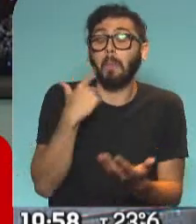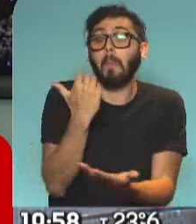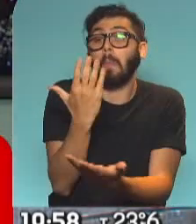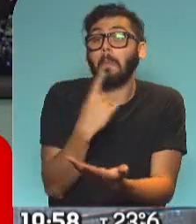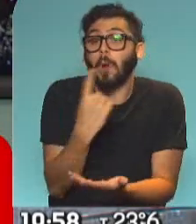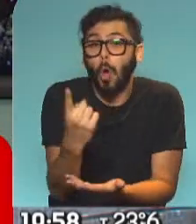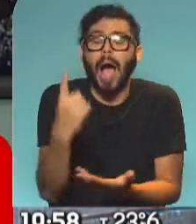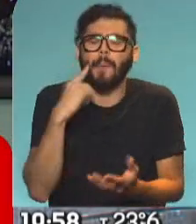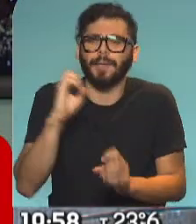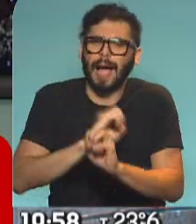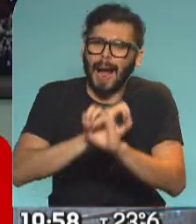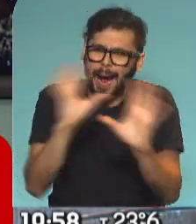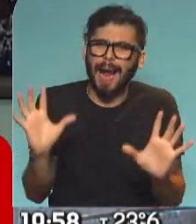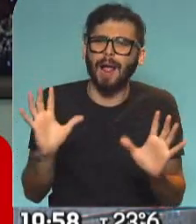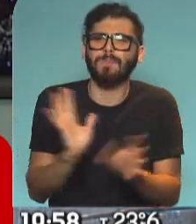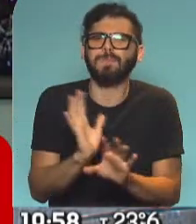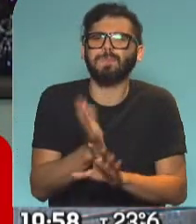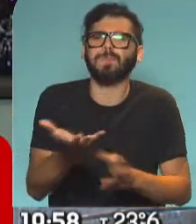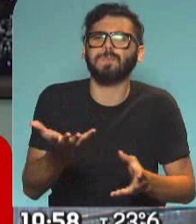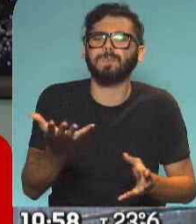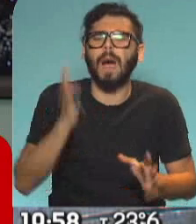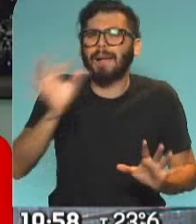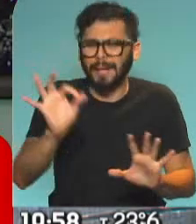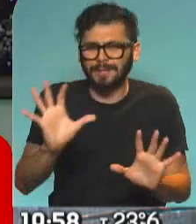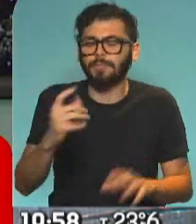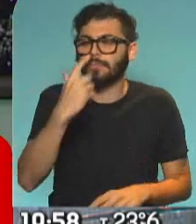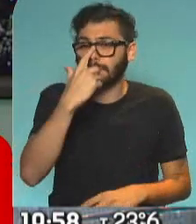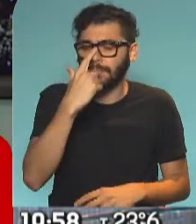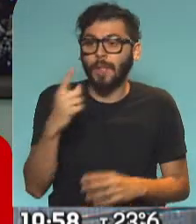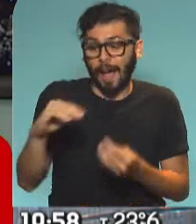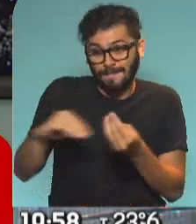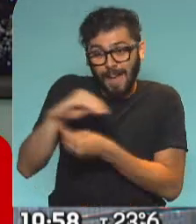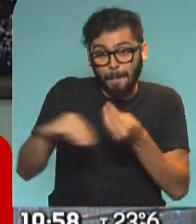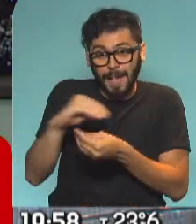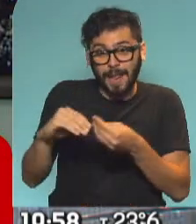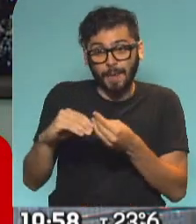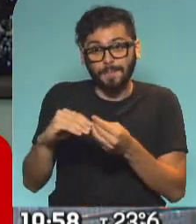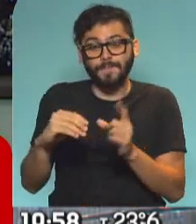no, hacer de esto algo más rico. La familia, el hijastro,